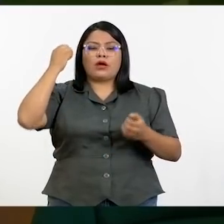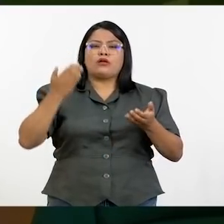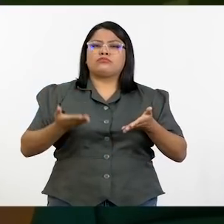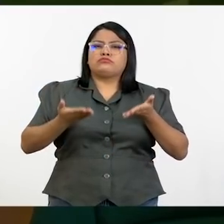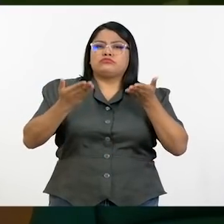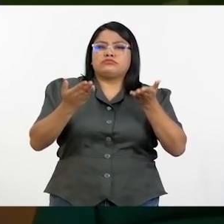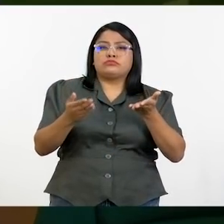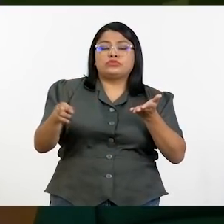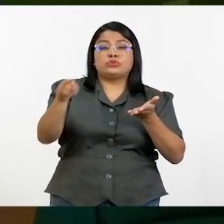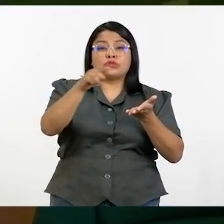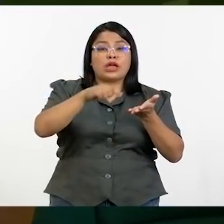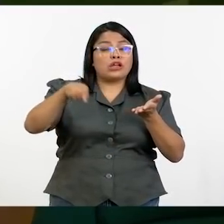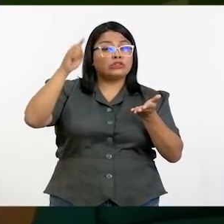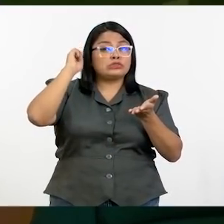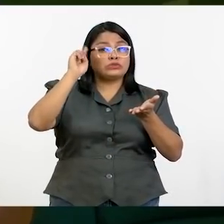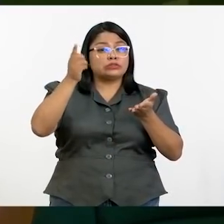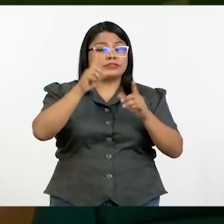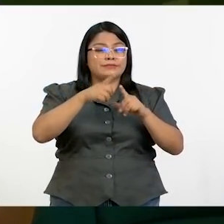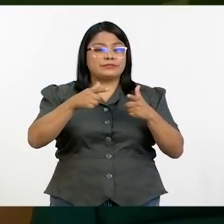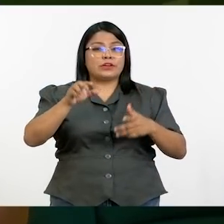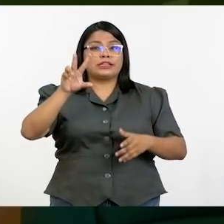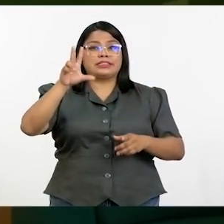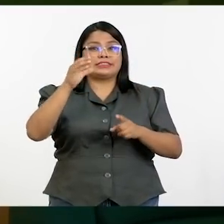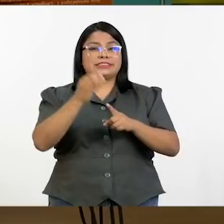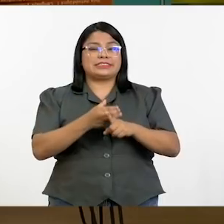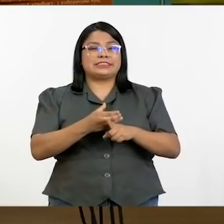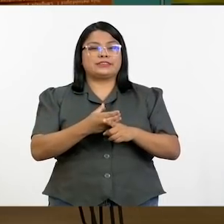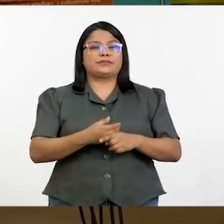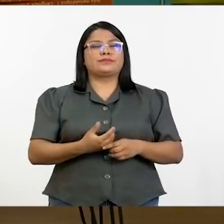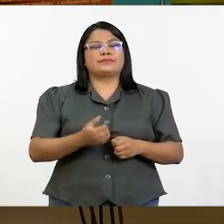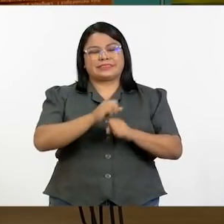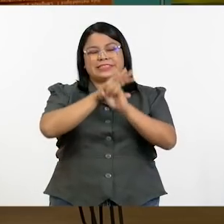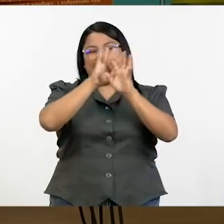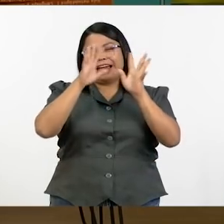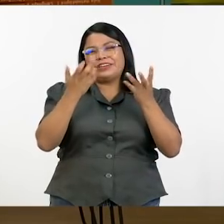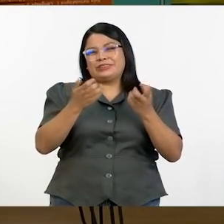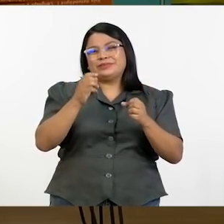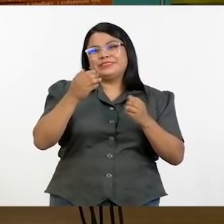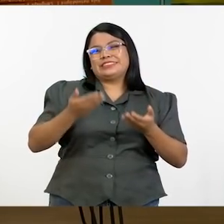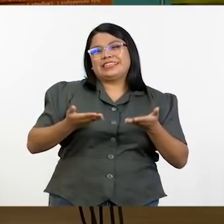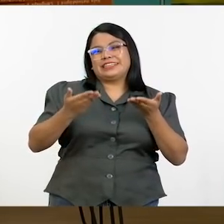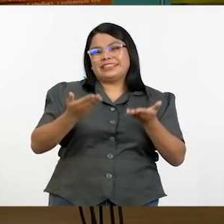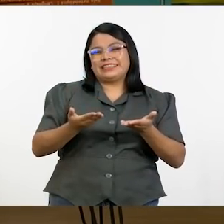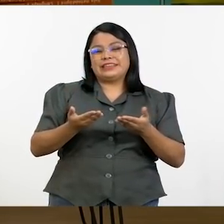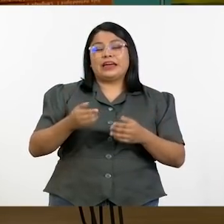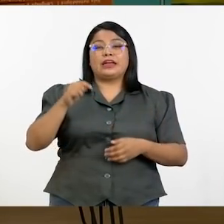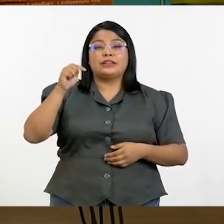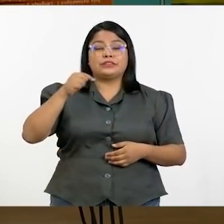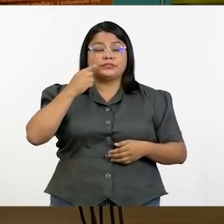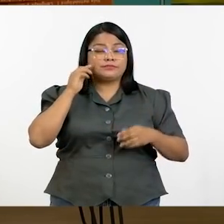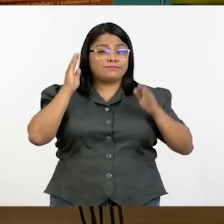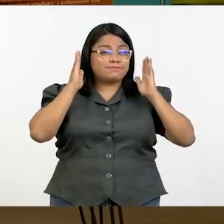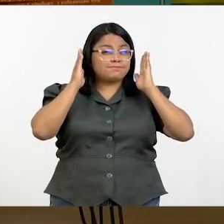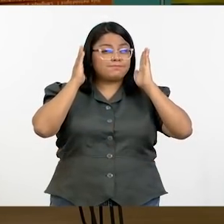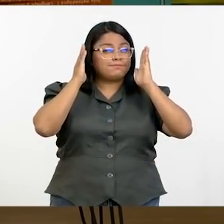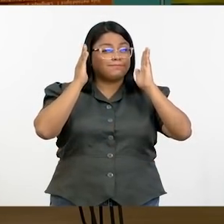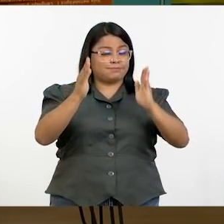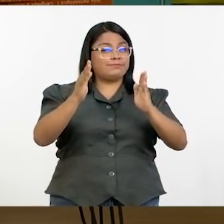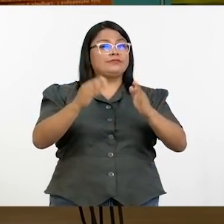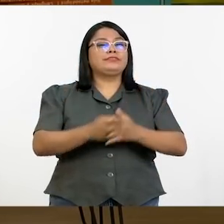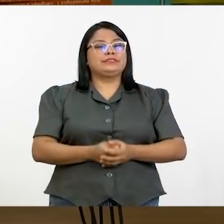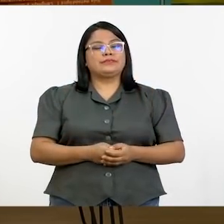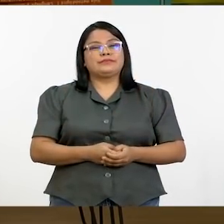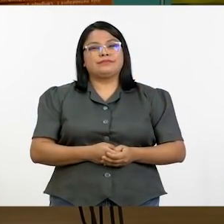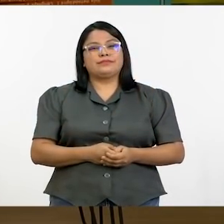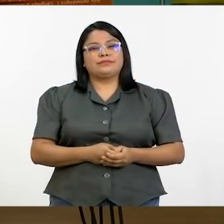para todos los docentes de lenguaje y literatura de tercer ciclo. Claro que sí, será de muchísima ayuda, así que debemos de prestar